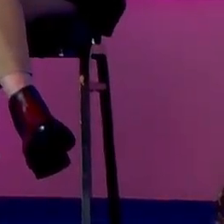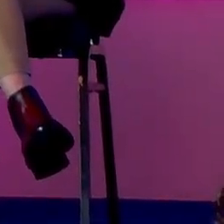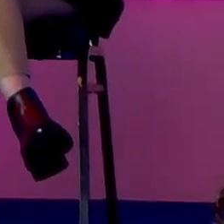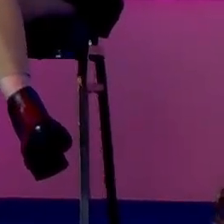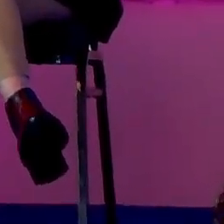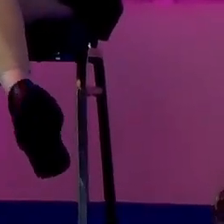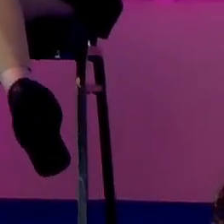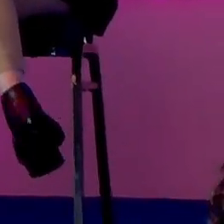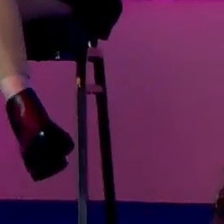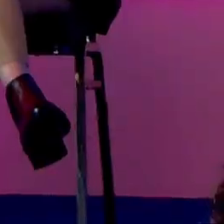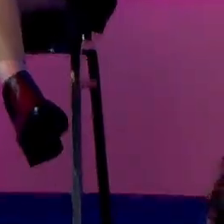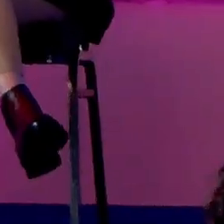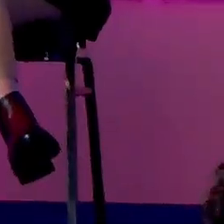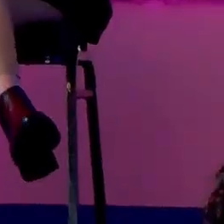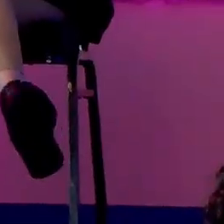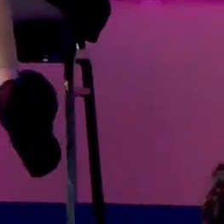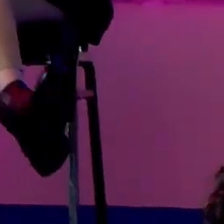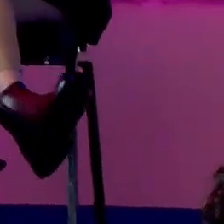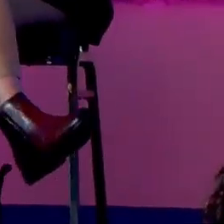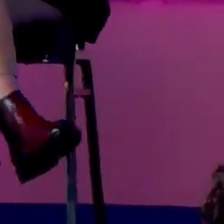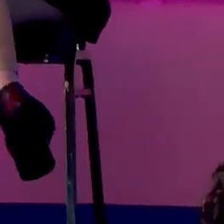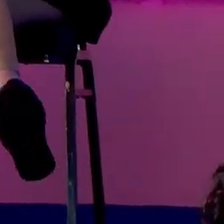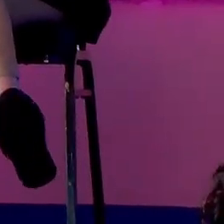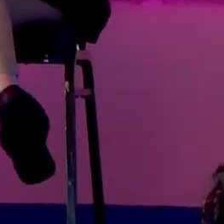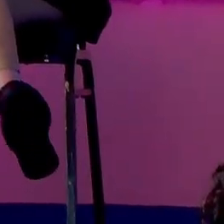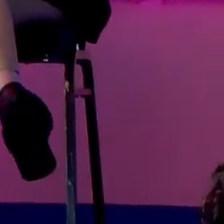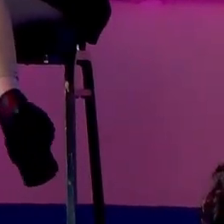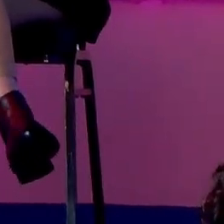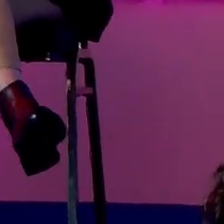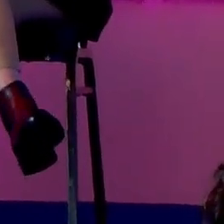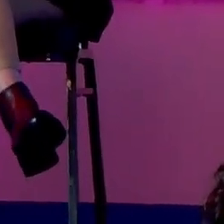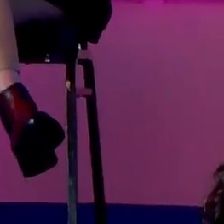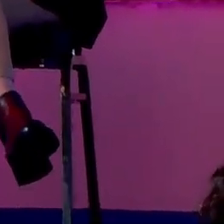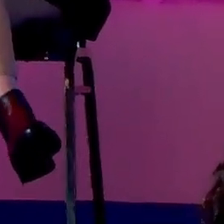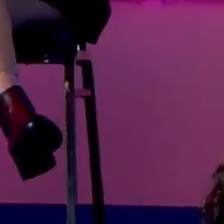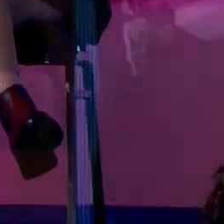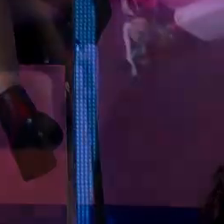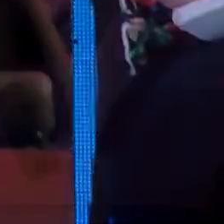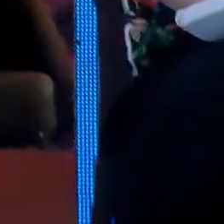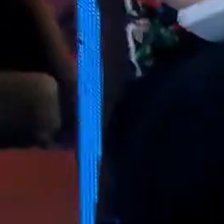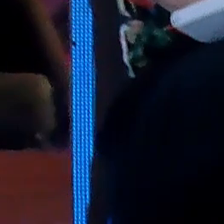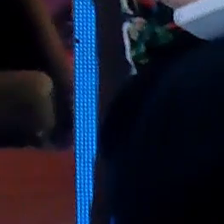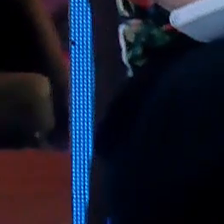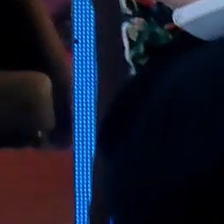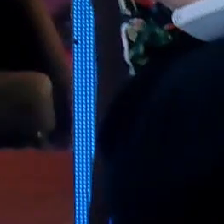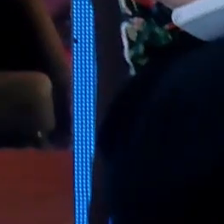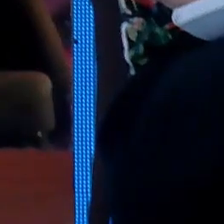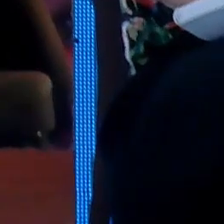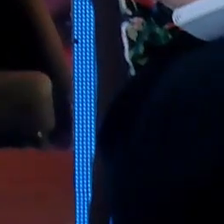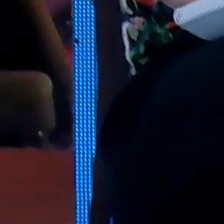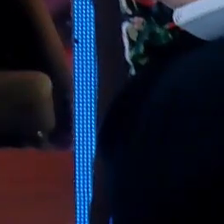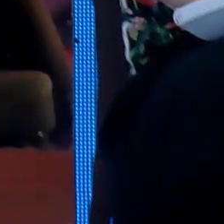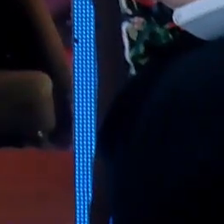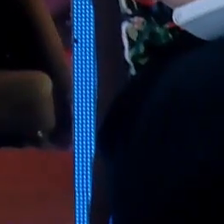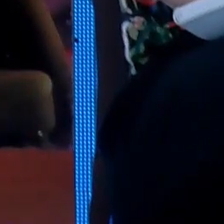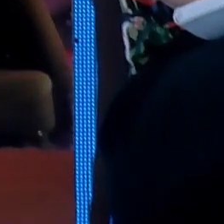agradecemos mucho a Teca por su presentación previa, que fue muy inspiradora en todo sentido. Les damos las